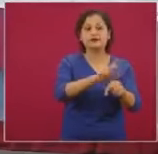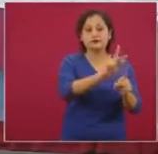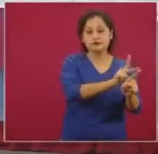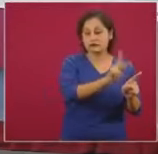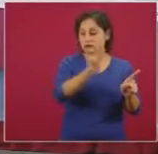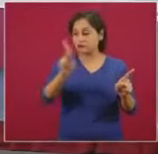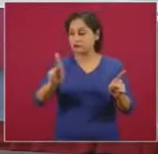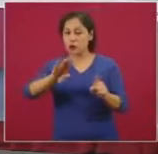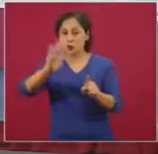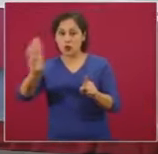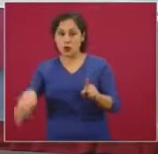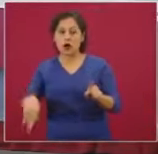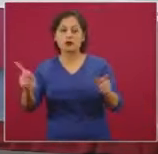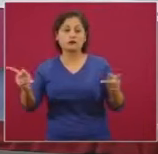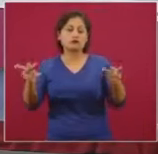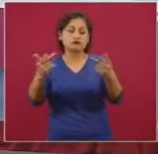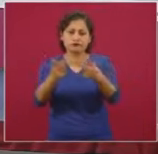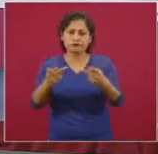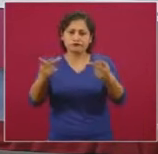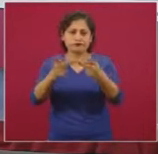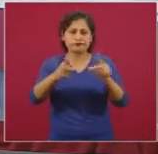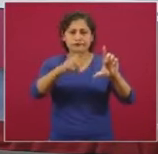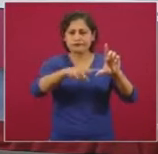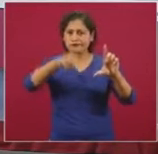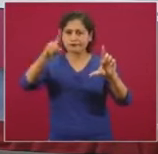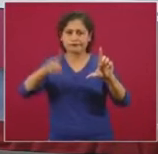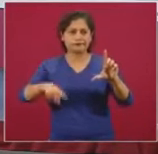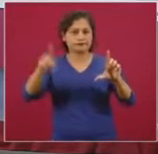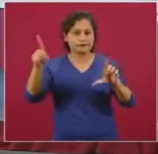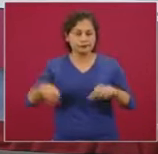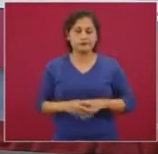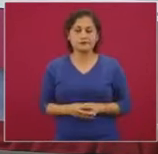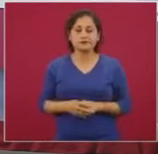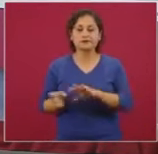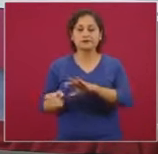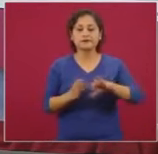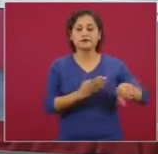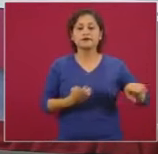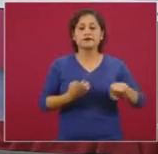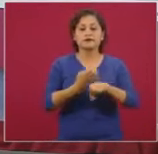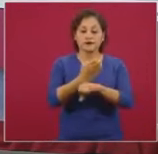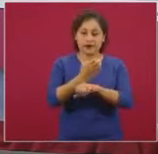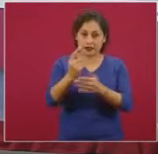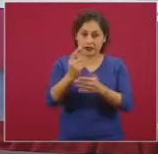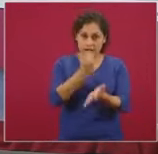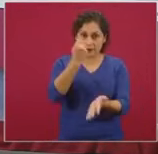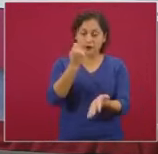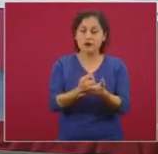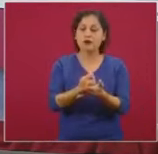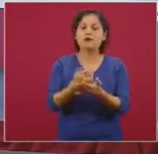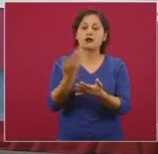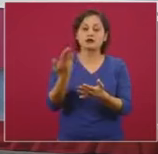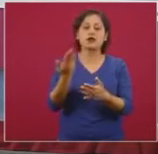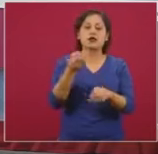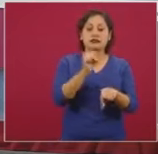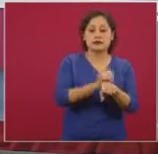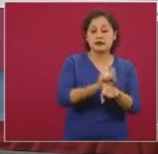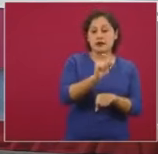tendencias son muy parecidas. La siguiente. El estado de Tamaulipas, un ascenso muy importante a partir de la